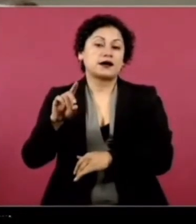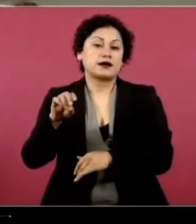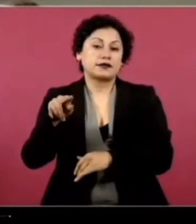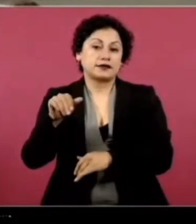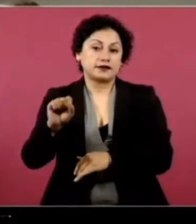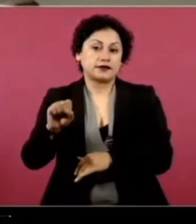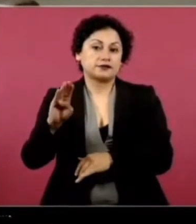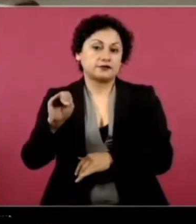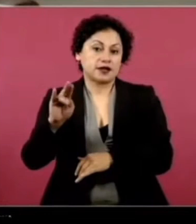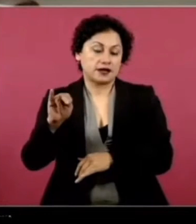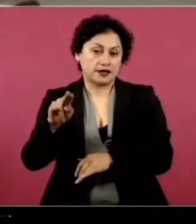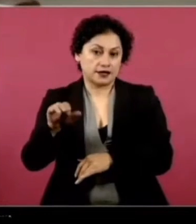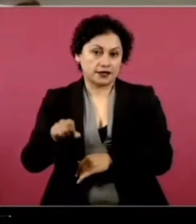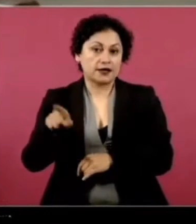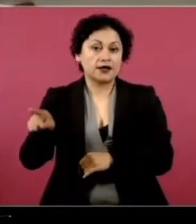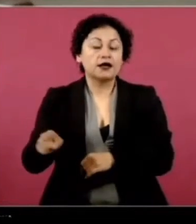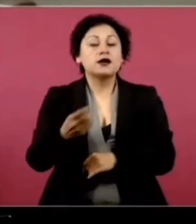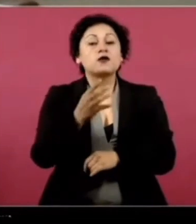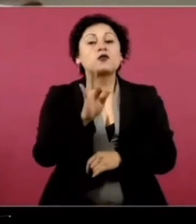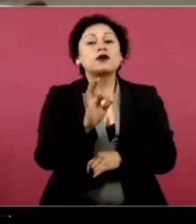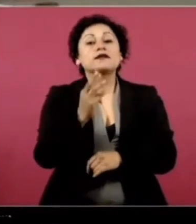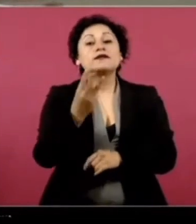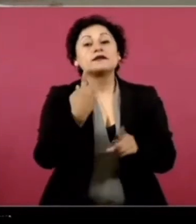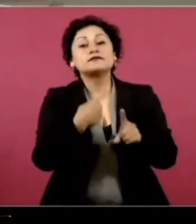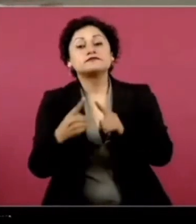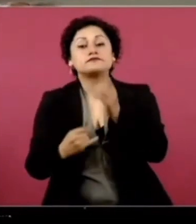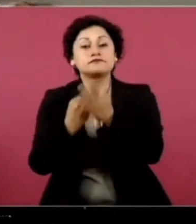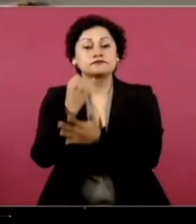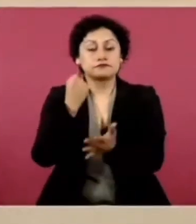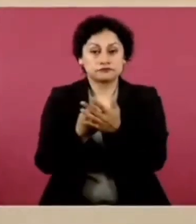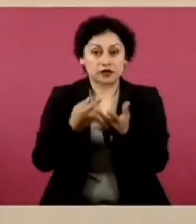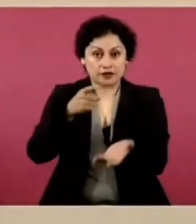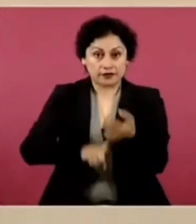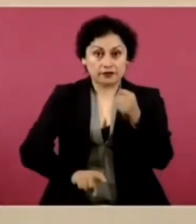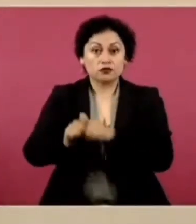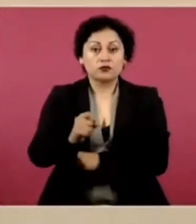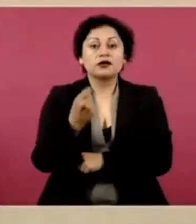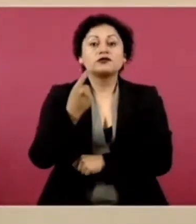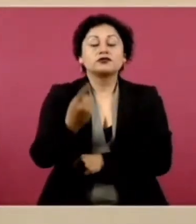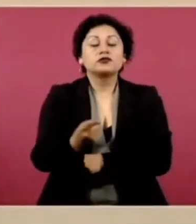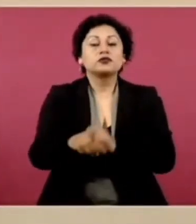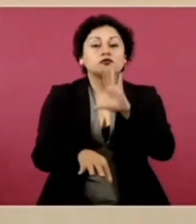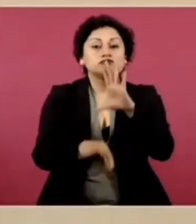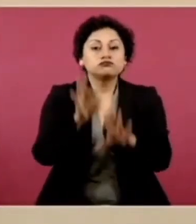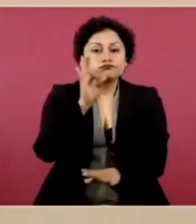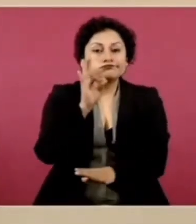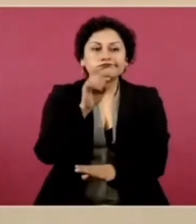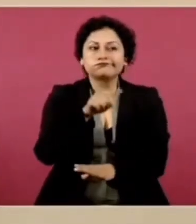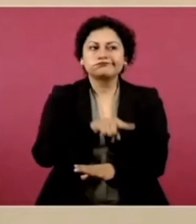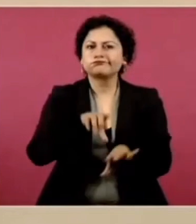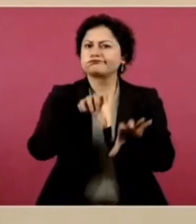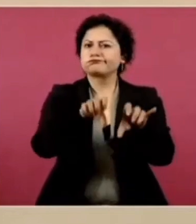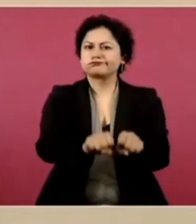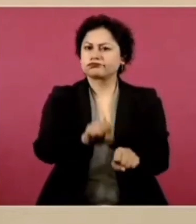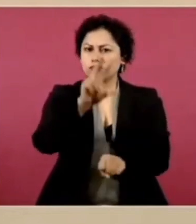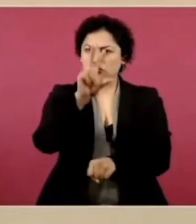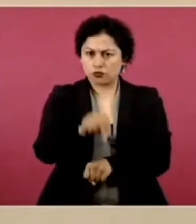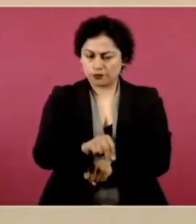43 resoluciones, en 21 ha considerado ilegal la detención, en